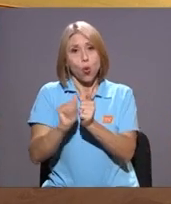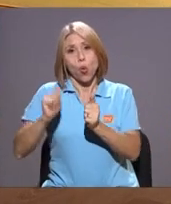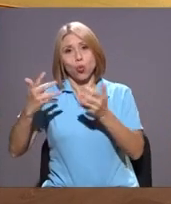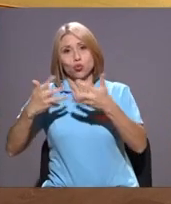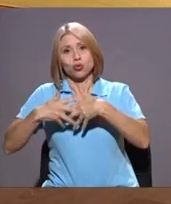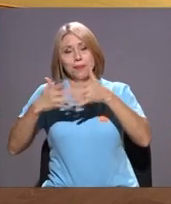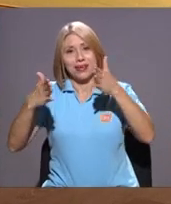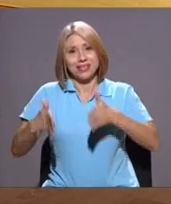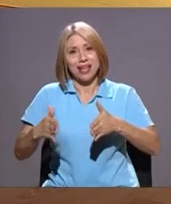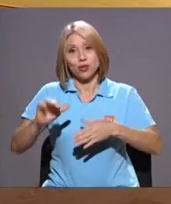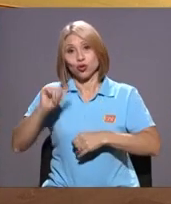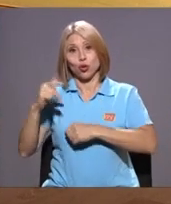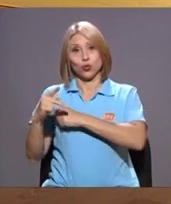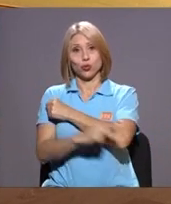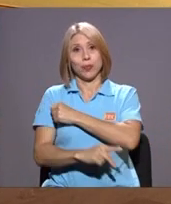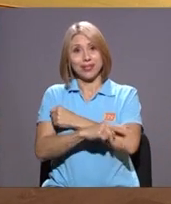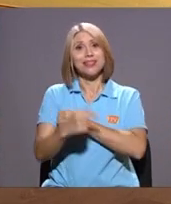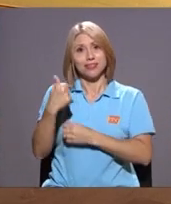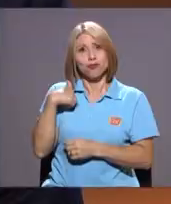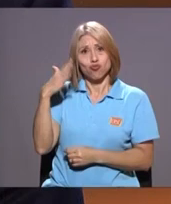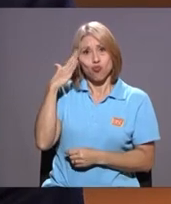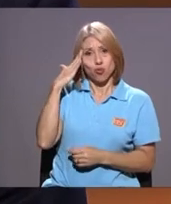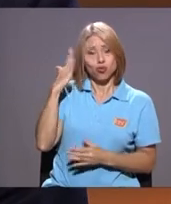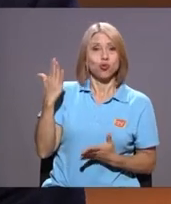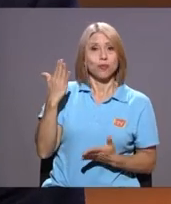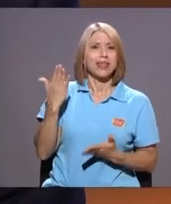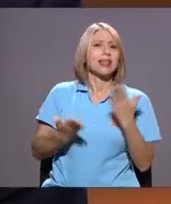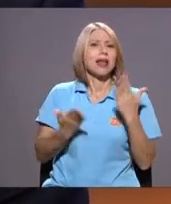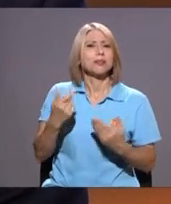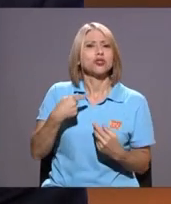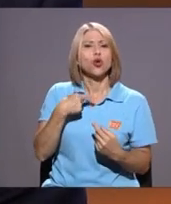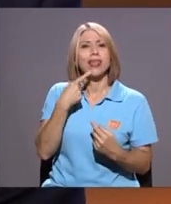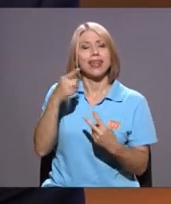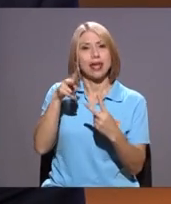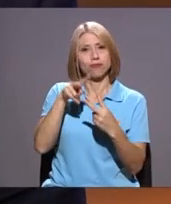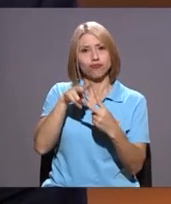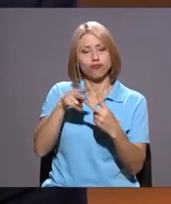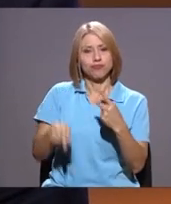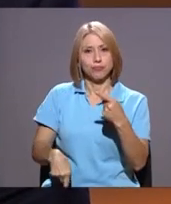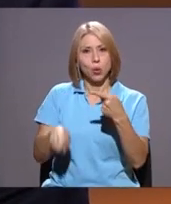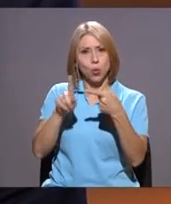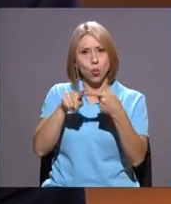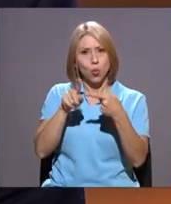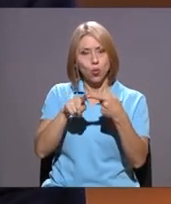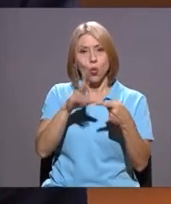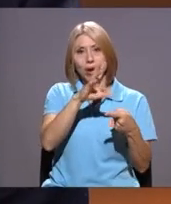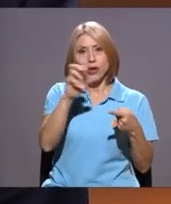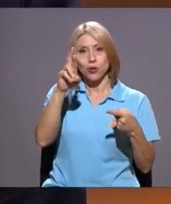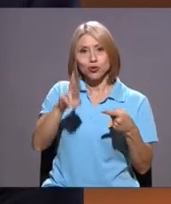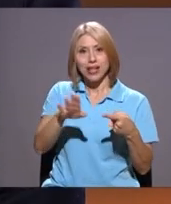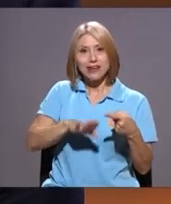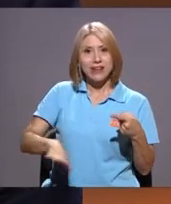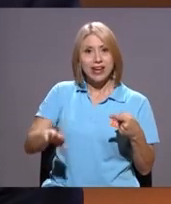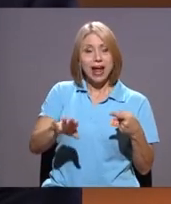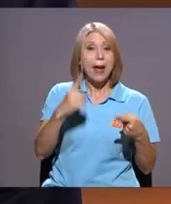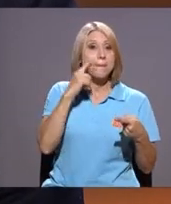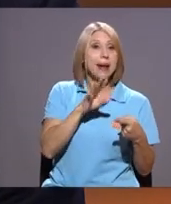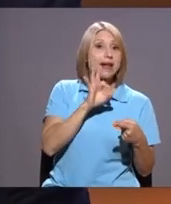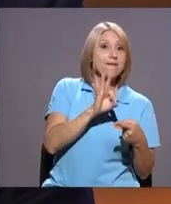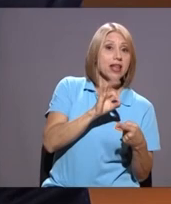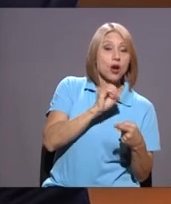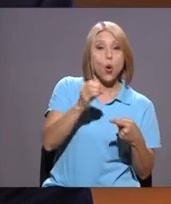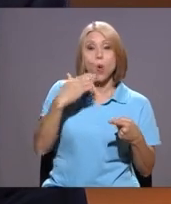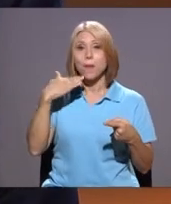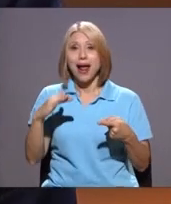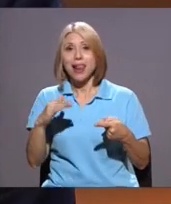otros países que yo conozco yo tal vez diría dos cosas 1 en costa rica bien o mal no hemos pasado